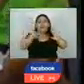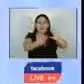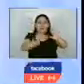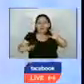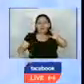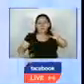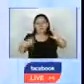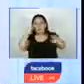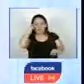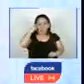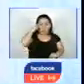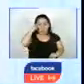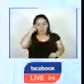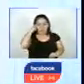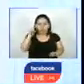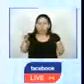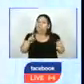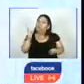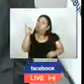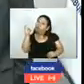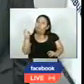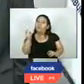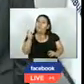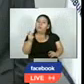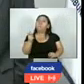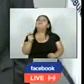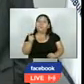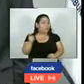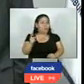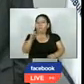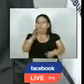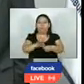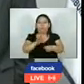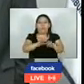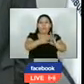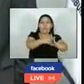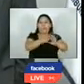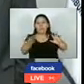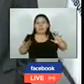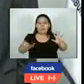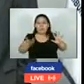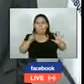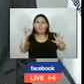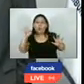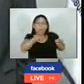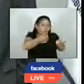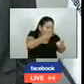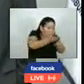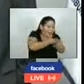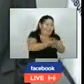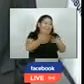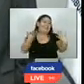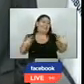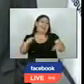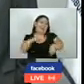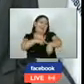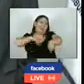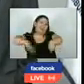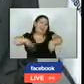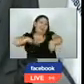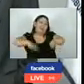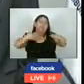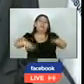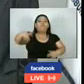que no ha decidido si va a votar o no, está queriendo documentarse más. Yo creo que ya no es tiempo,